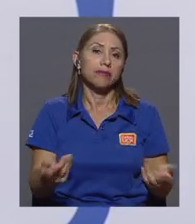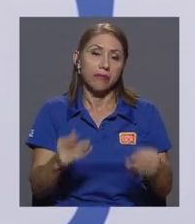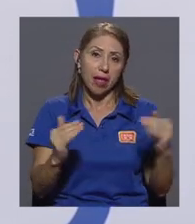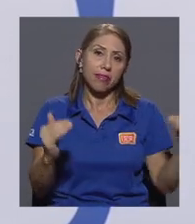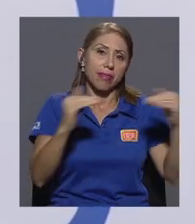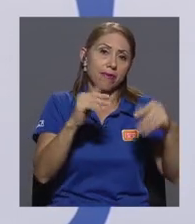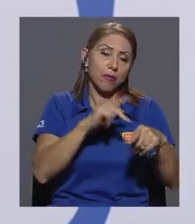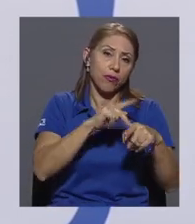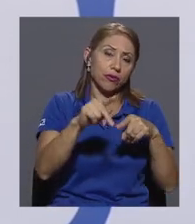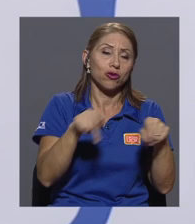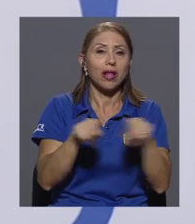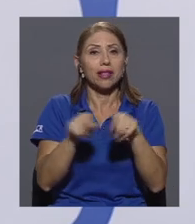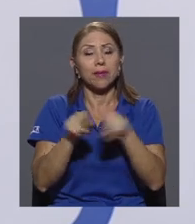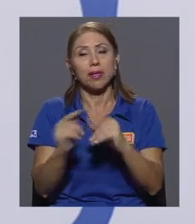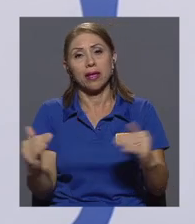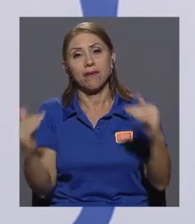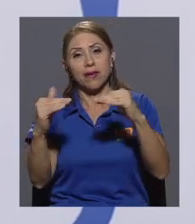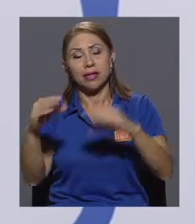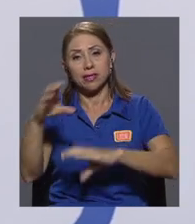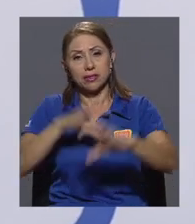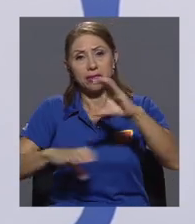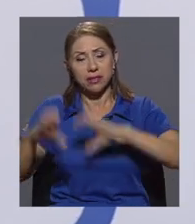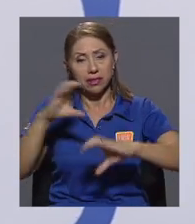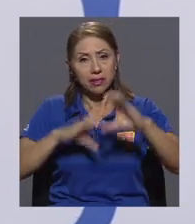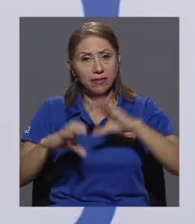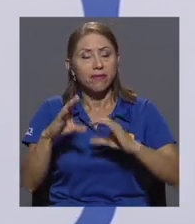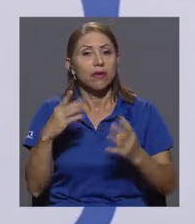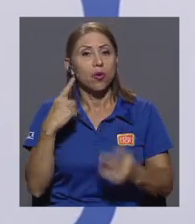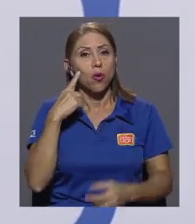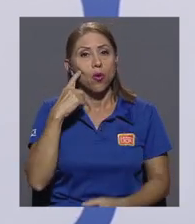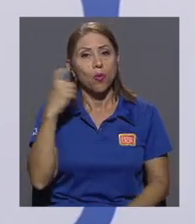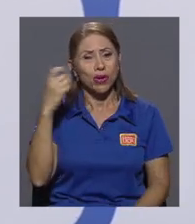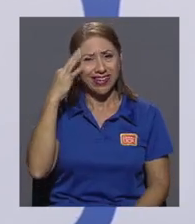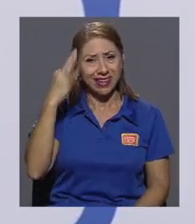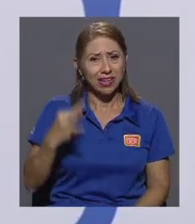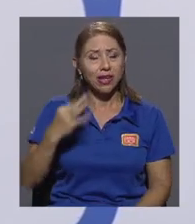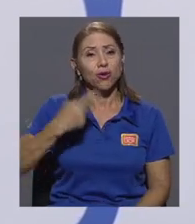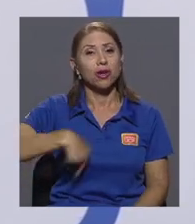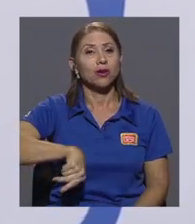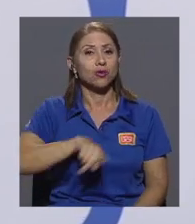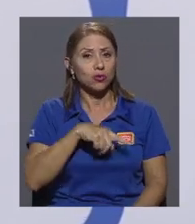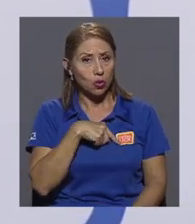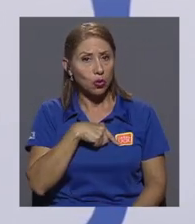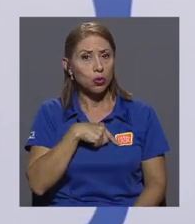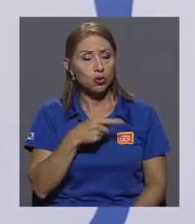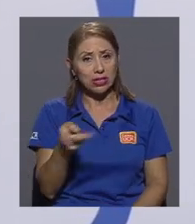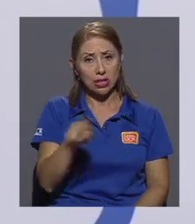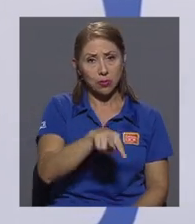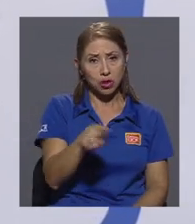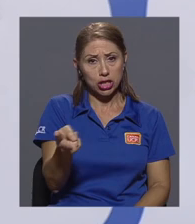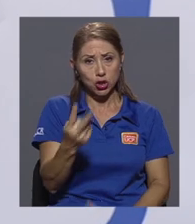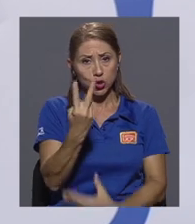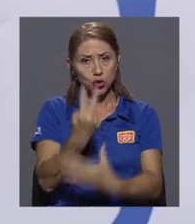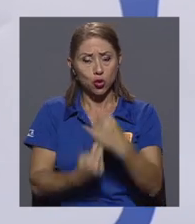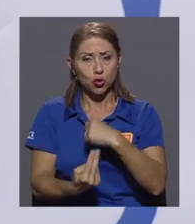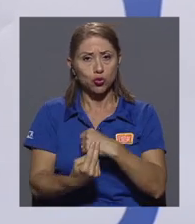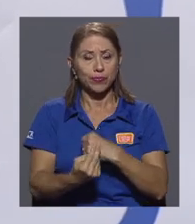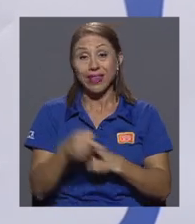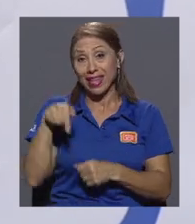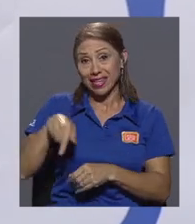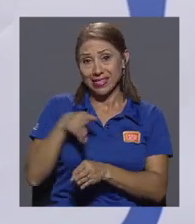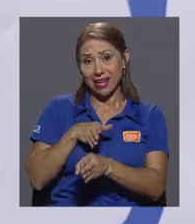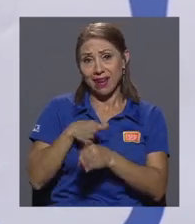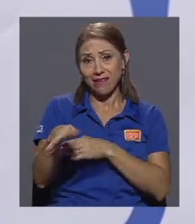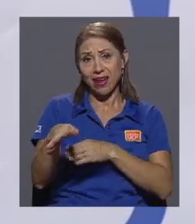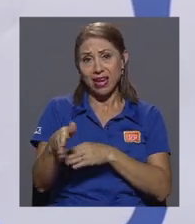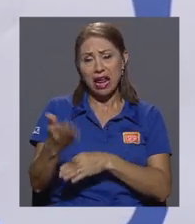verdad como en el plano científico también verdad porque creo que nos movemos en esos dos planos una carrera que fue creada